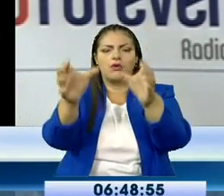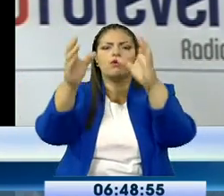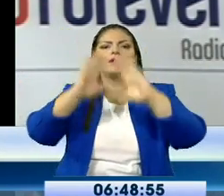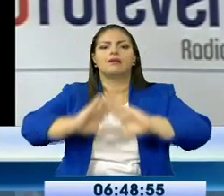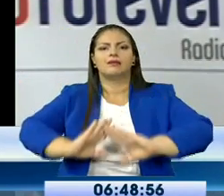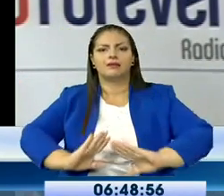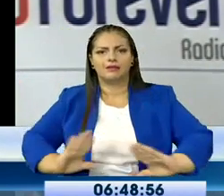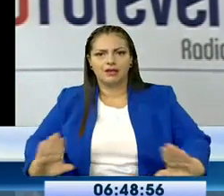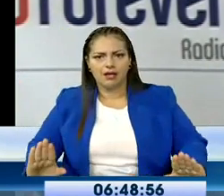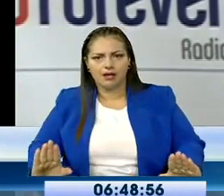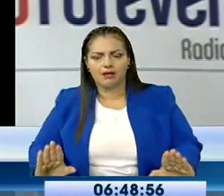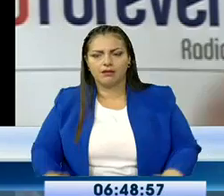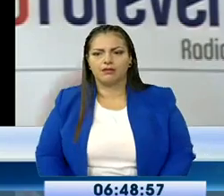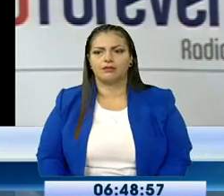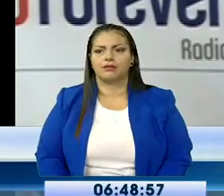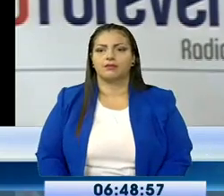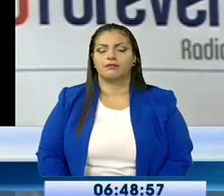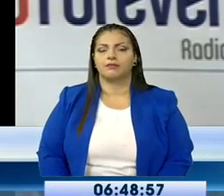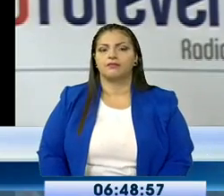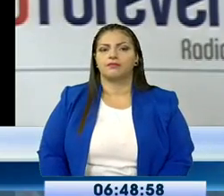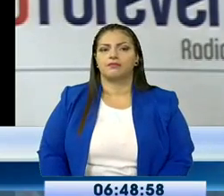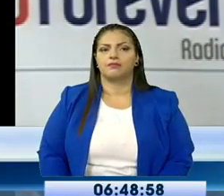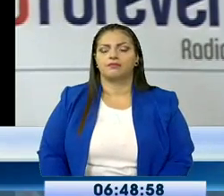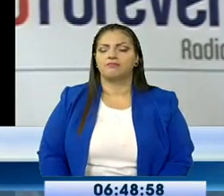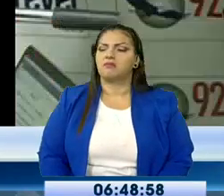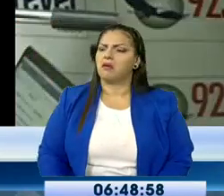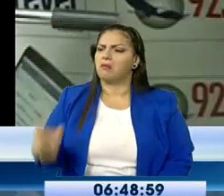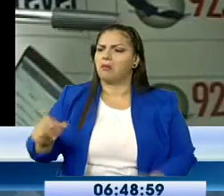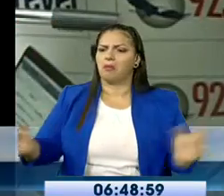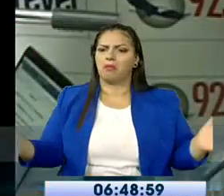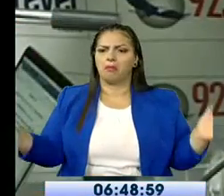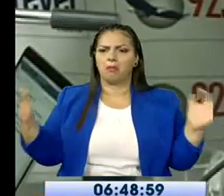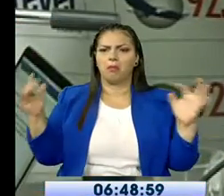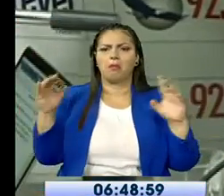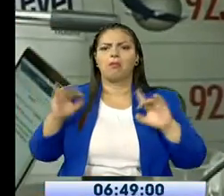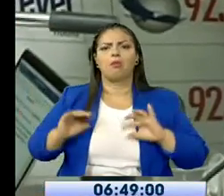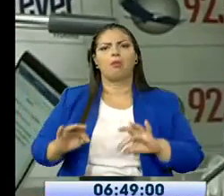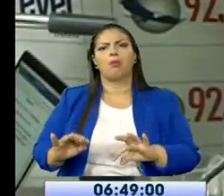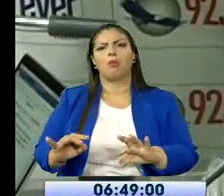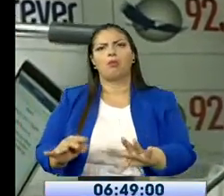procesión, será un nuevo ícono también de turismo, de arte. Informó Julio César Saona.